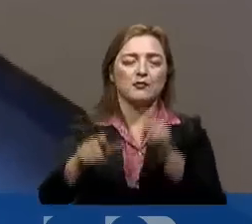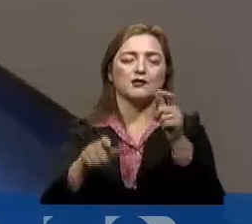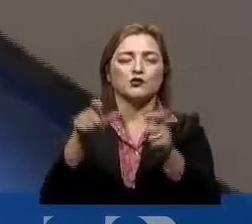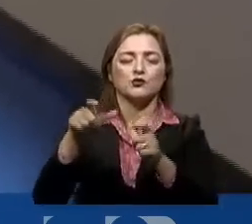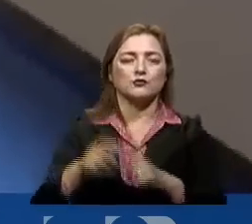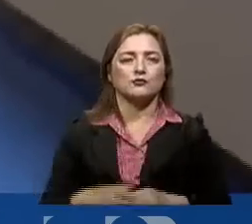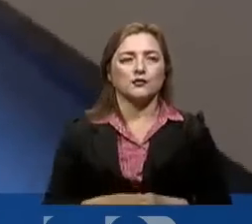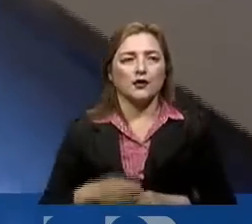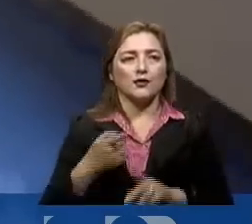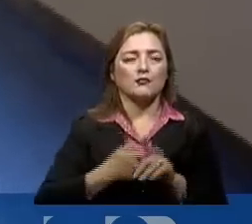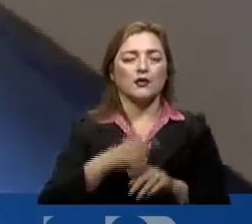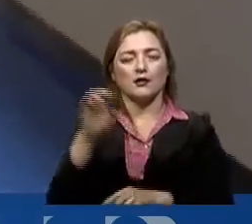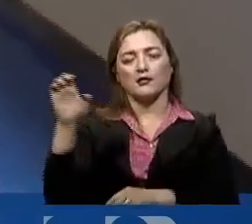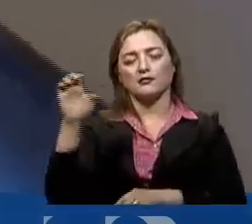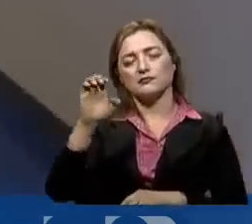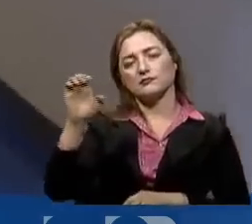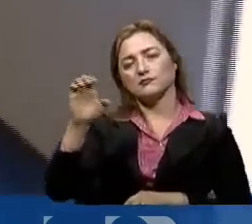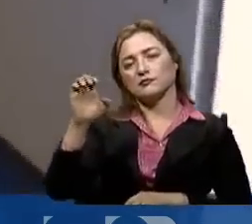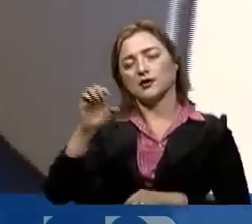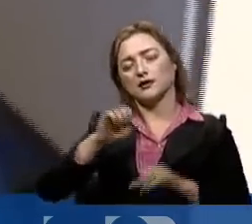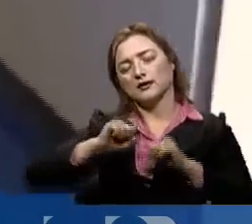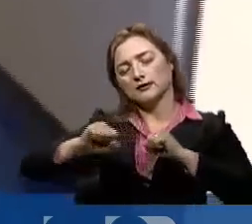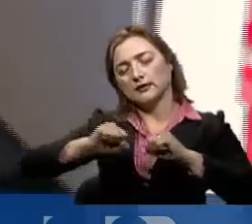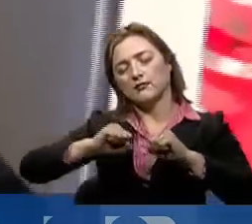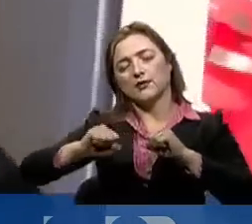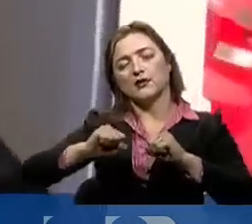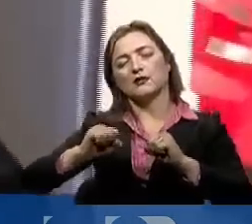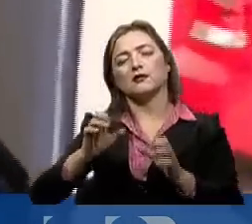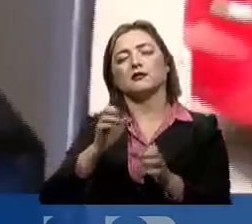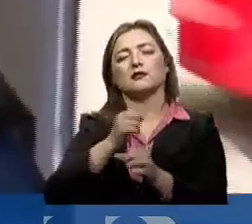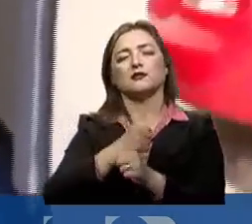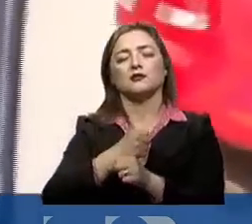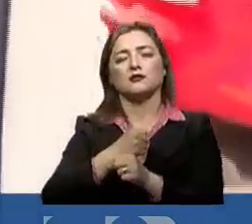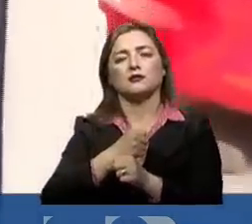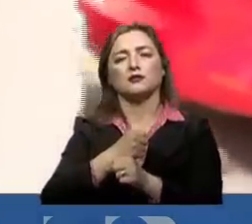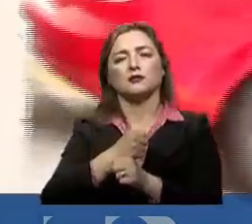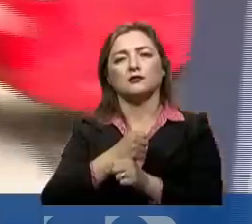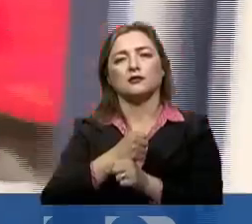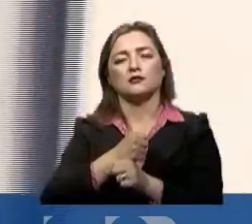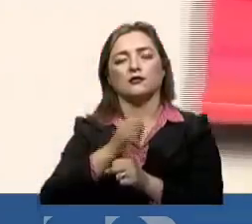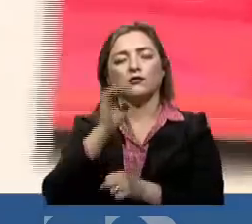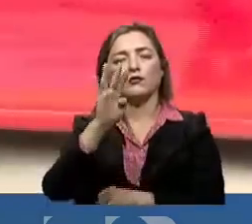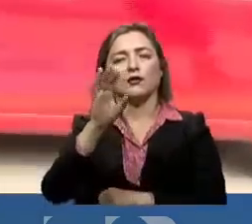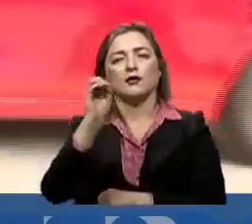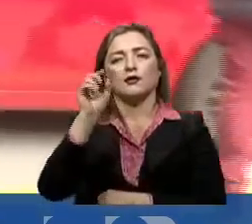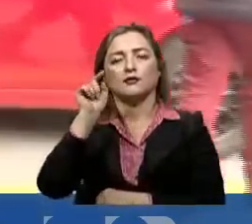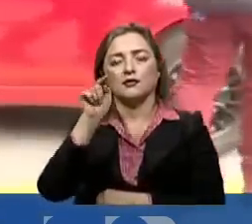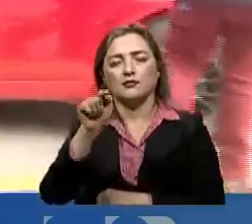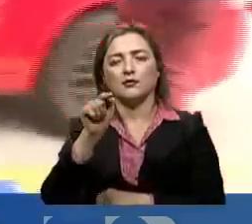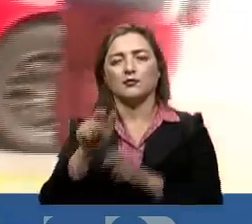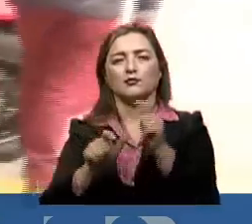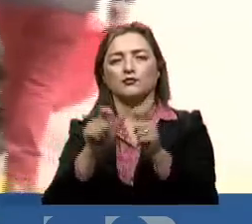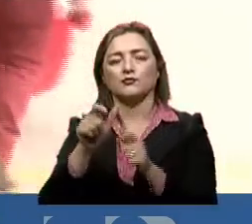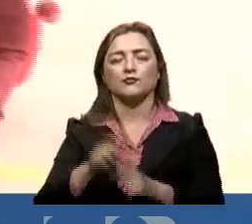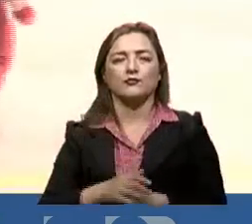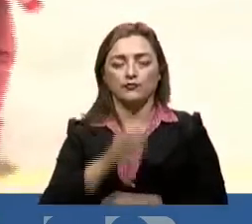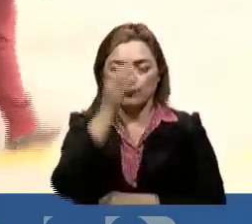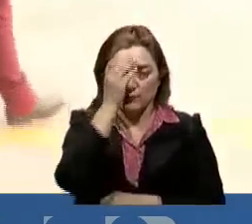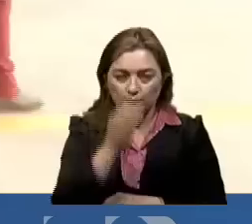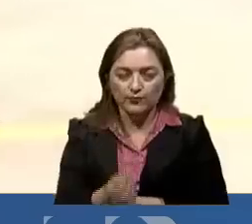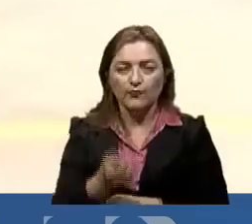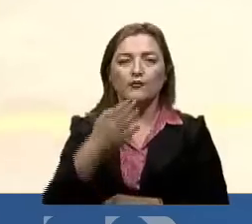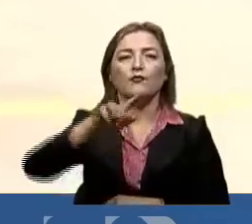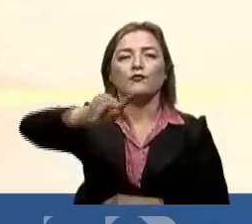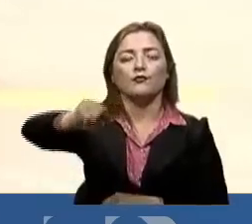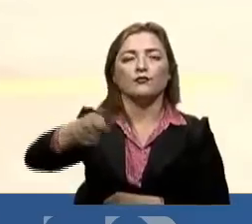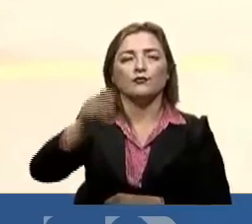personas. Y en enero, en total, este trámite lo deberán realizar alrededor de 40.000 usuarios. Muy buenos días, amigo. Estamos en vivo